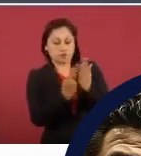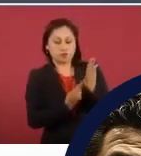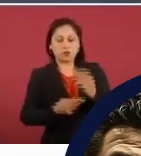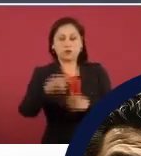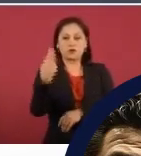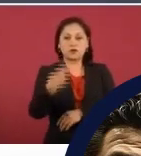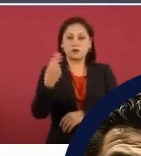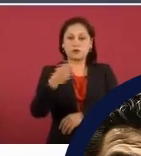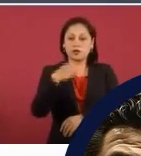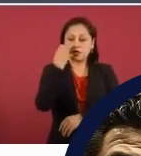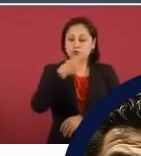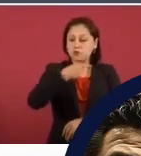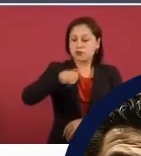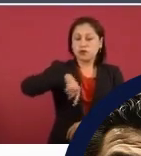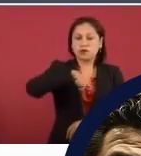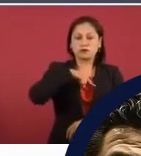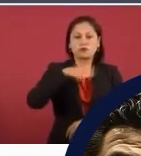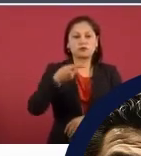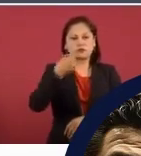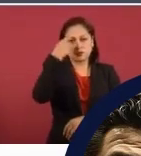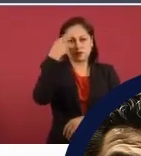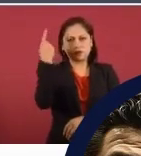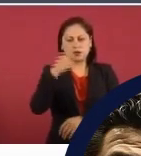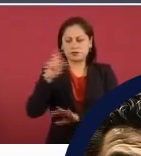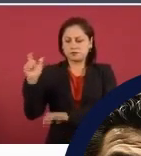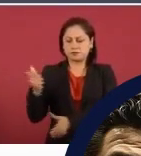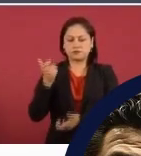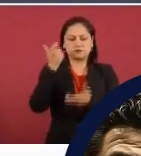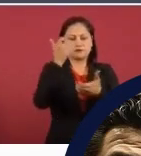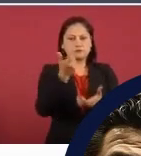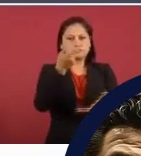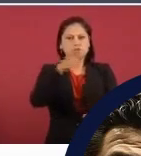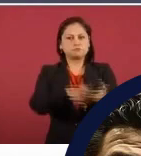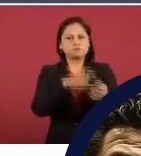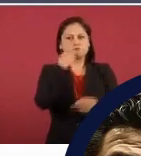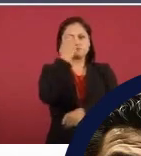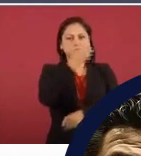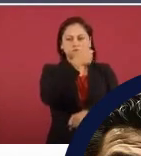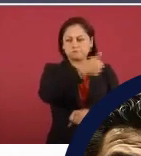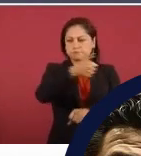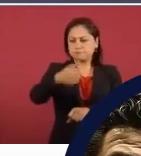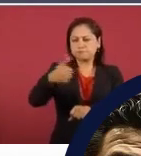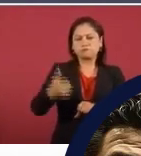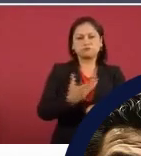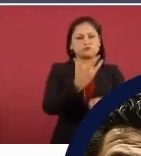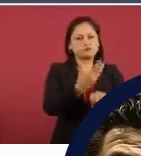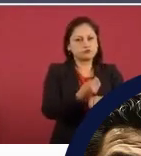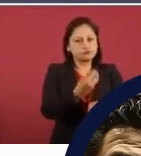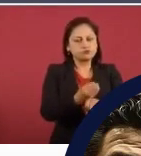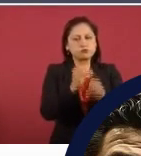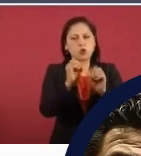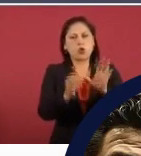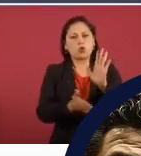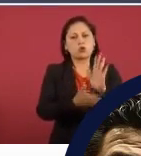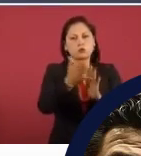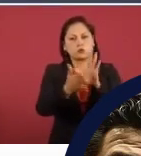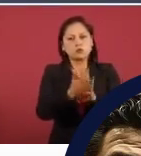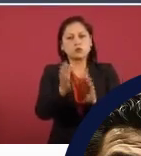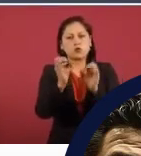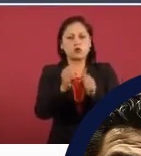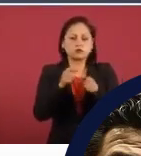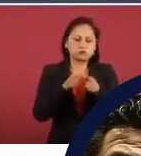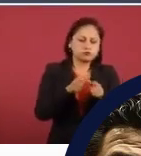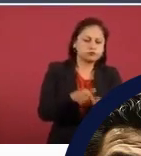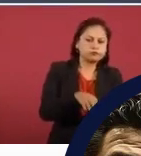condonación de impuestos de los fraudes electorales del abandono a los jóvenes del racismo